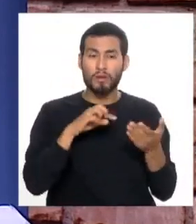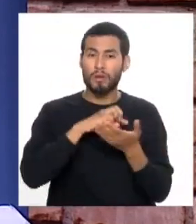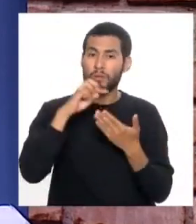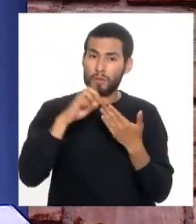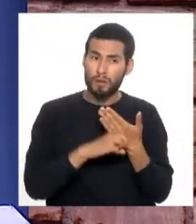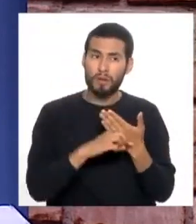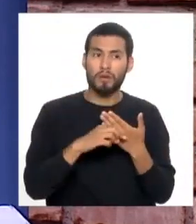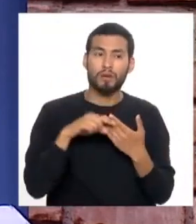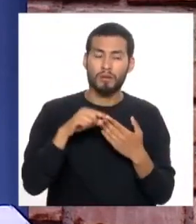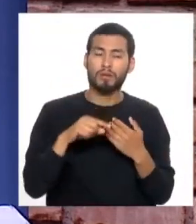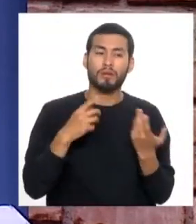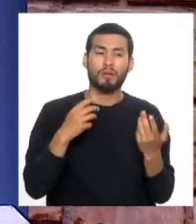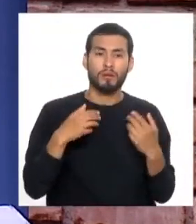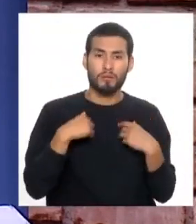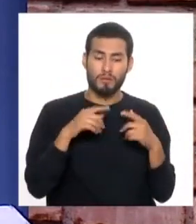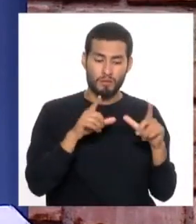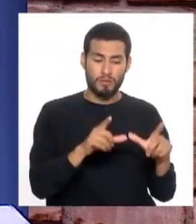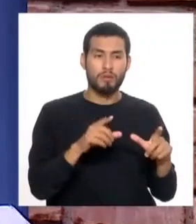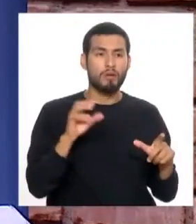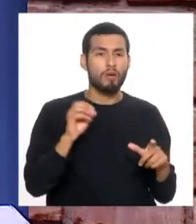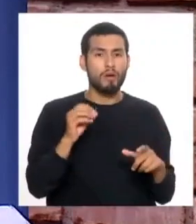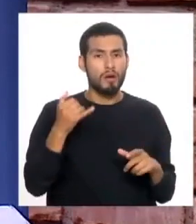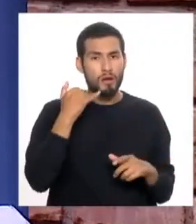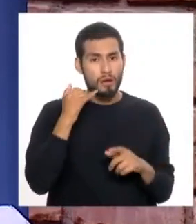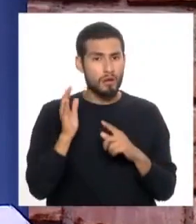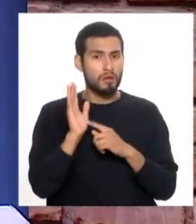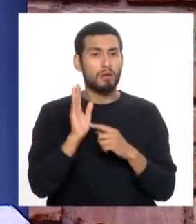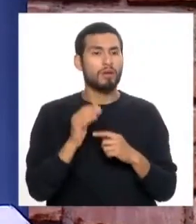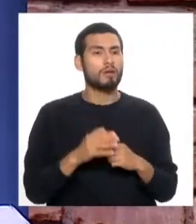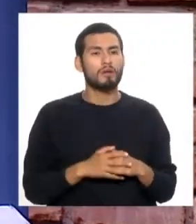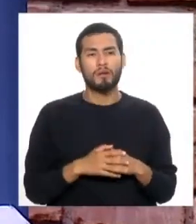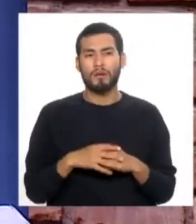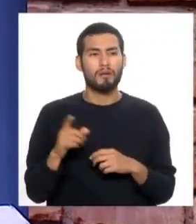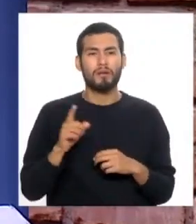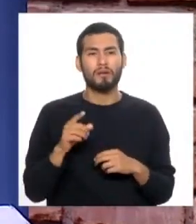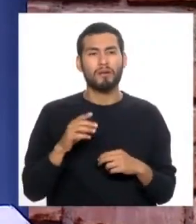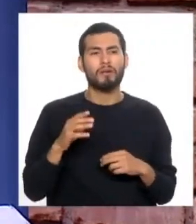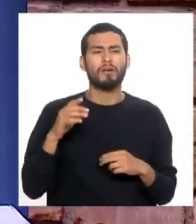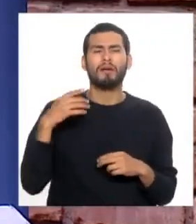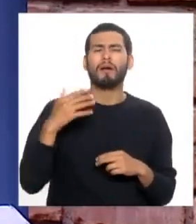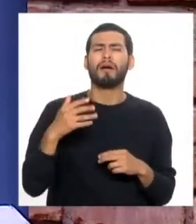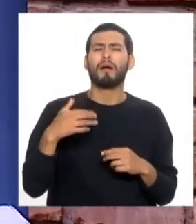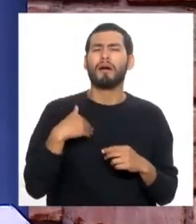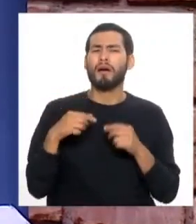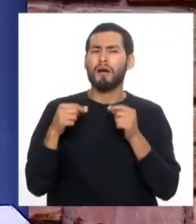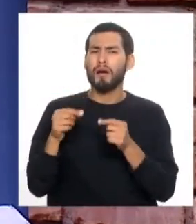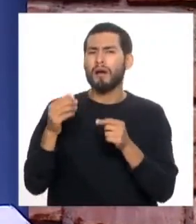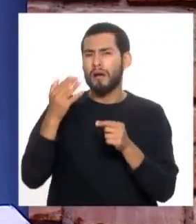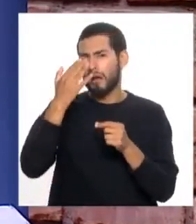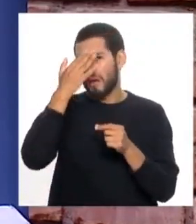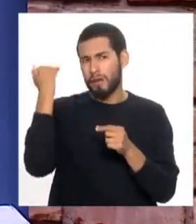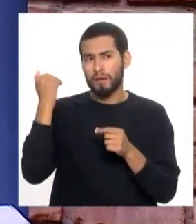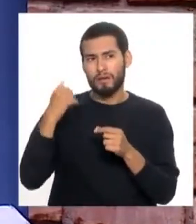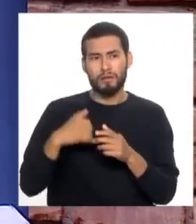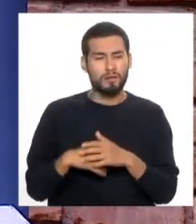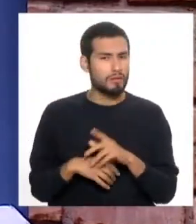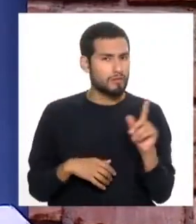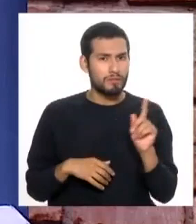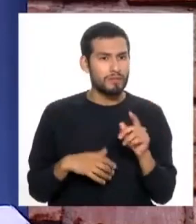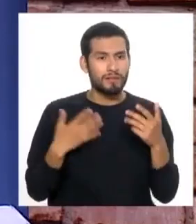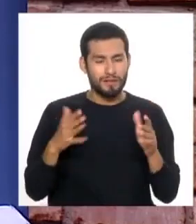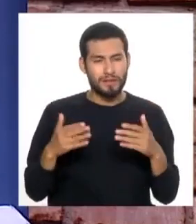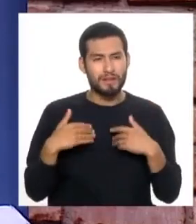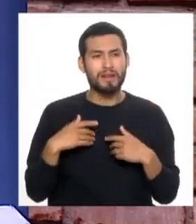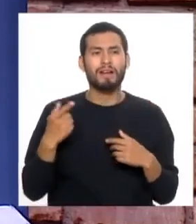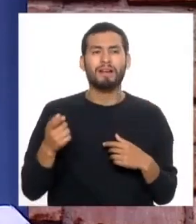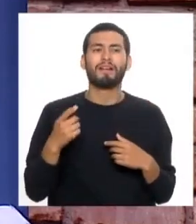programa que tiene en una pantallita o en el teléfono celular. Uno dice, ya no puede ser como antiguamente, decía, uy, sí tengo brevete, pero me olvidé. No, ya no. Tiene.